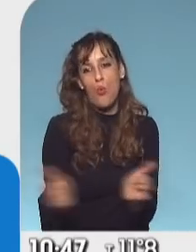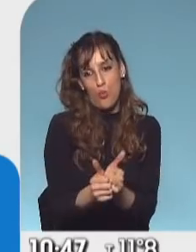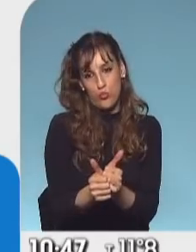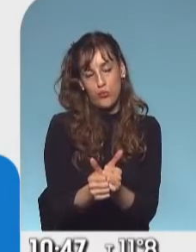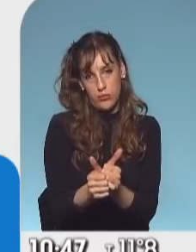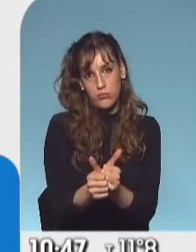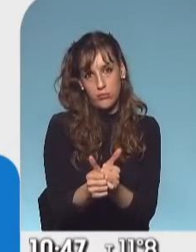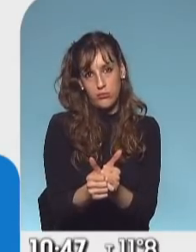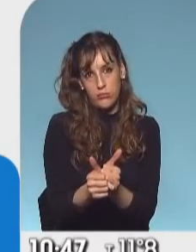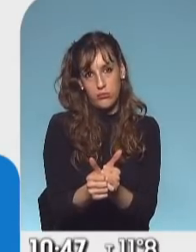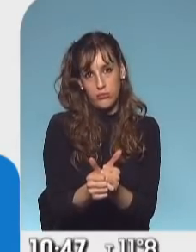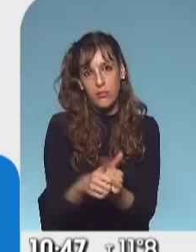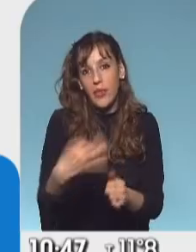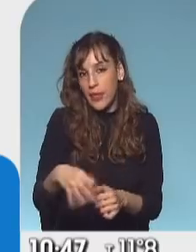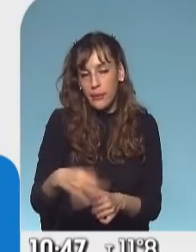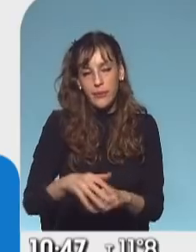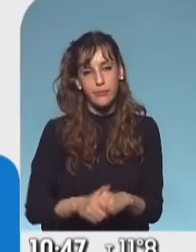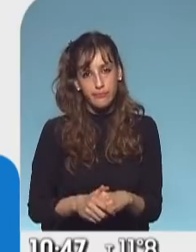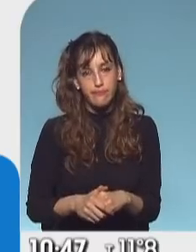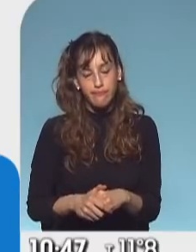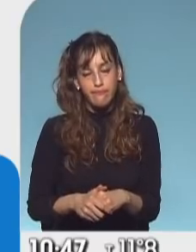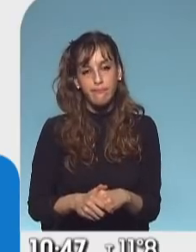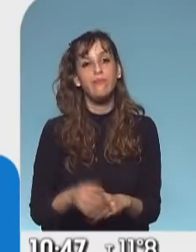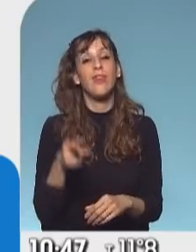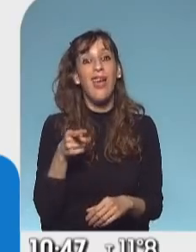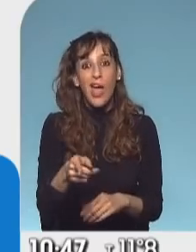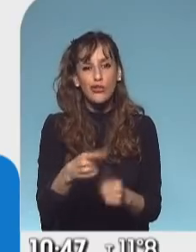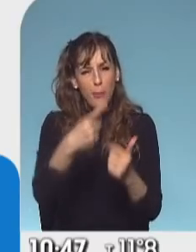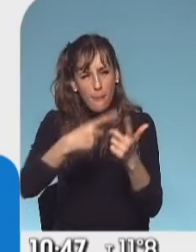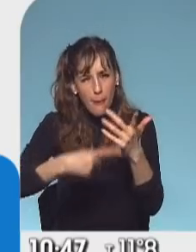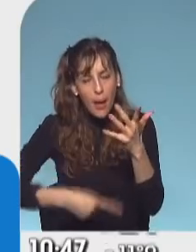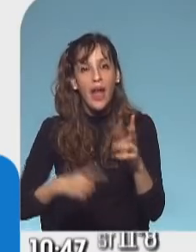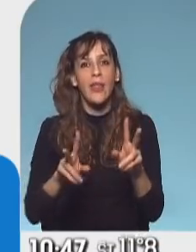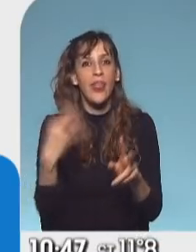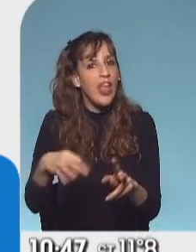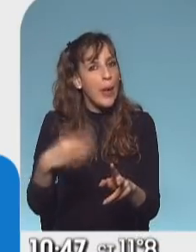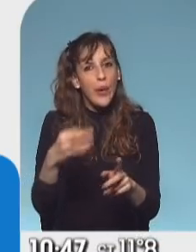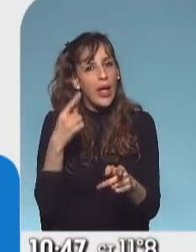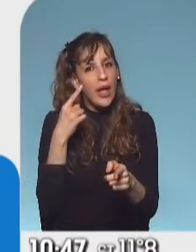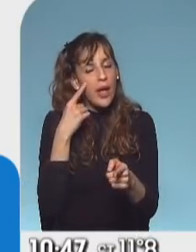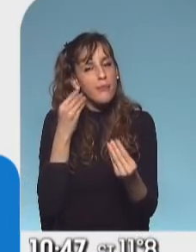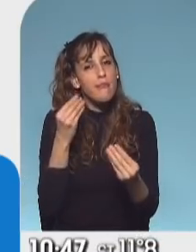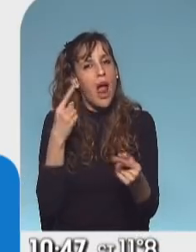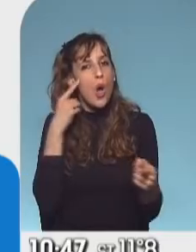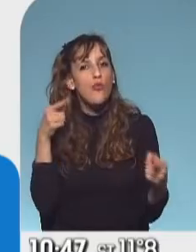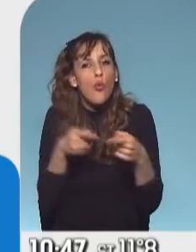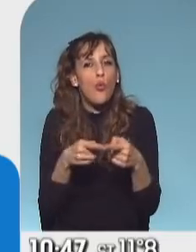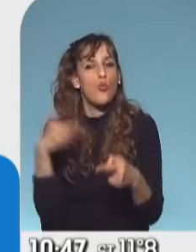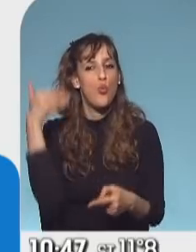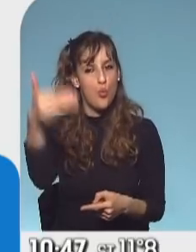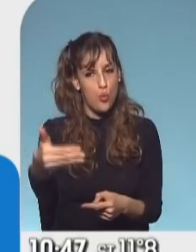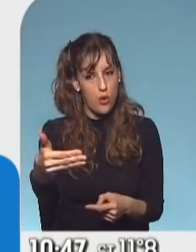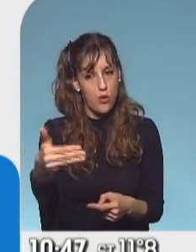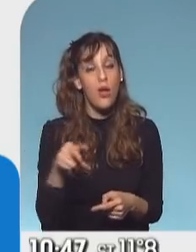Estado. De todo esto son temas que tenemos que abordar para adelante. Son temas que tenemos que